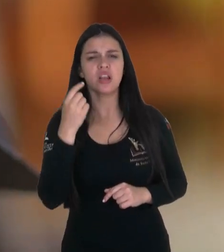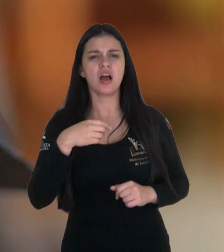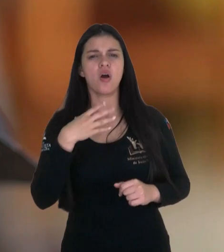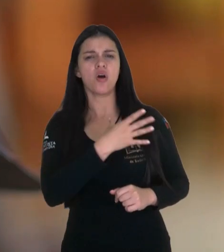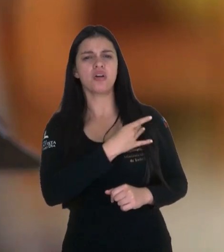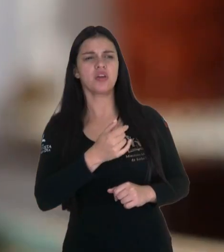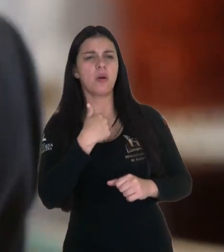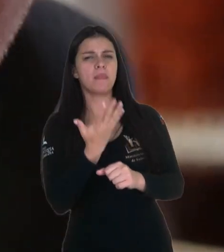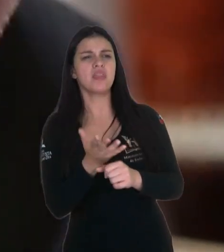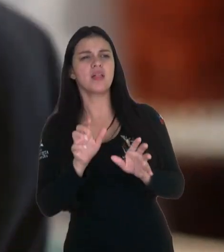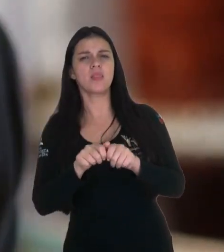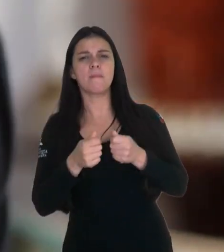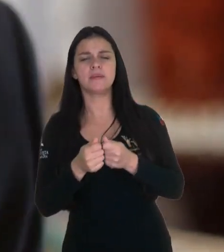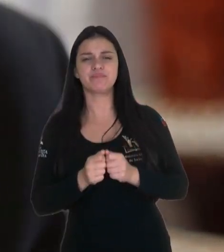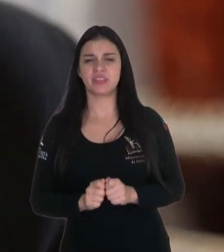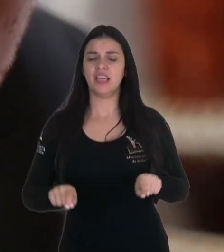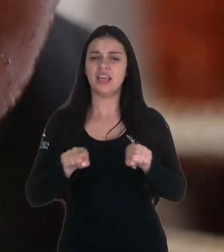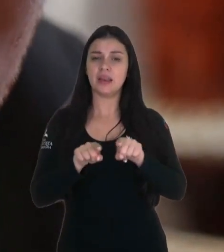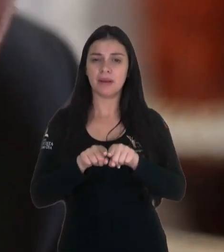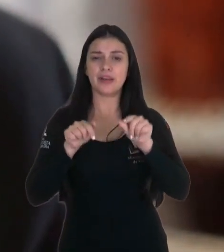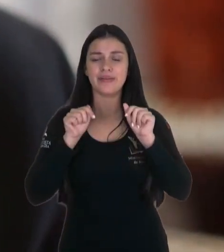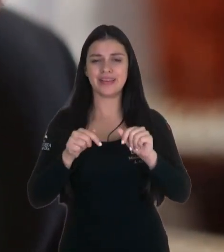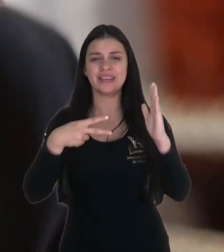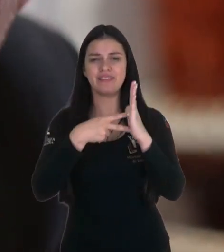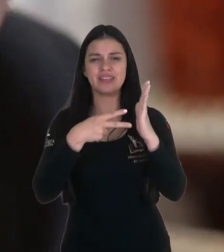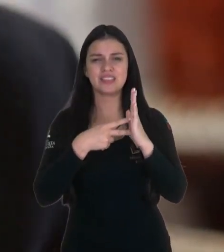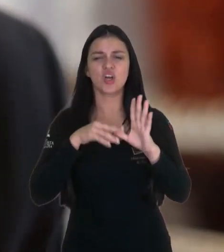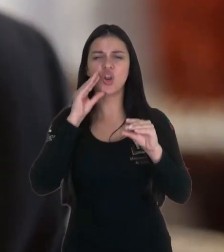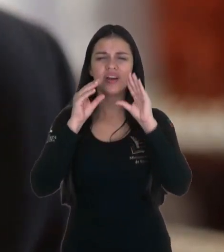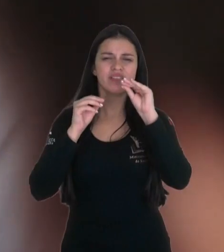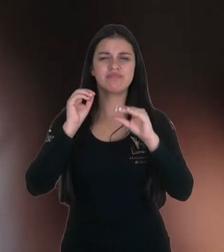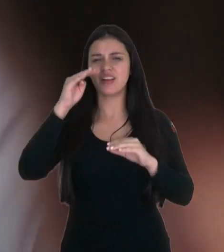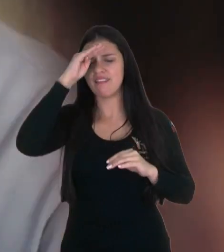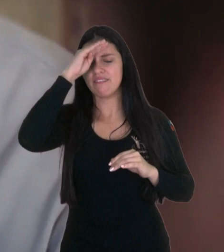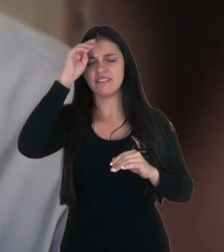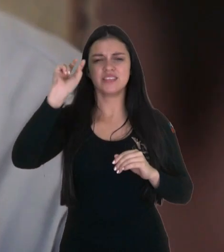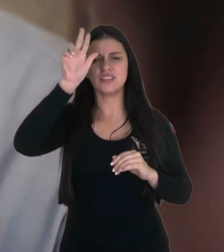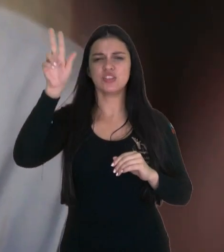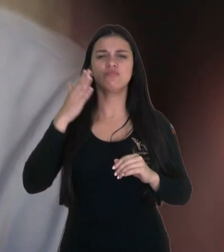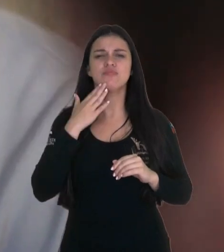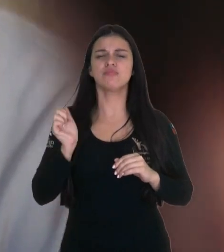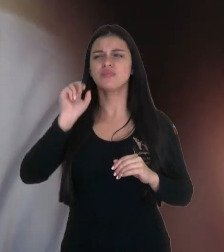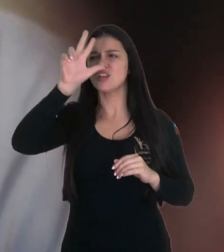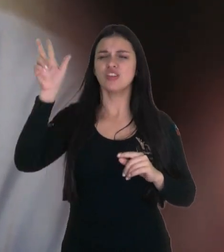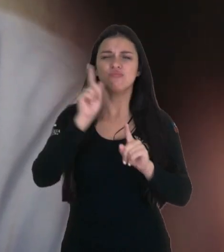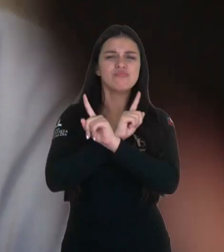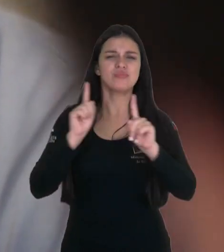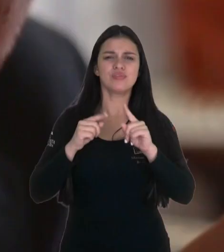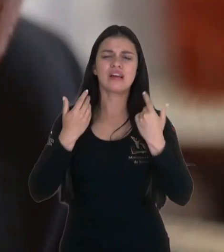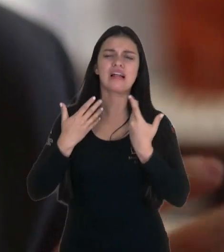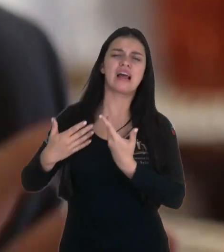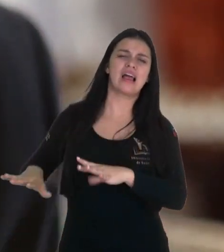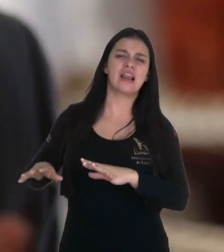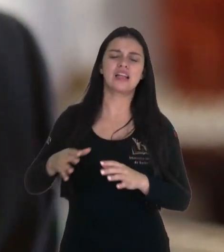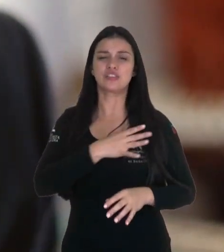pan. Hermano Julio, este pasaje nos habla de la confianza en Dios, porque Dios nunca va a abandonar a sus hijos. Todas las